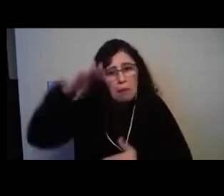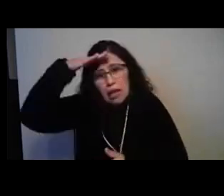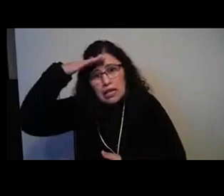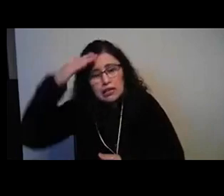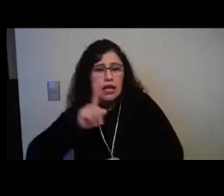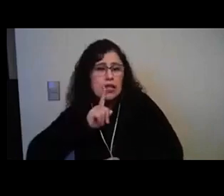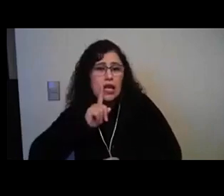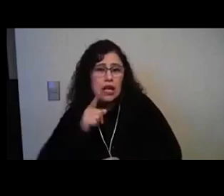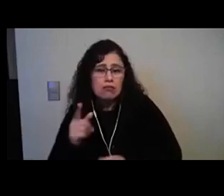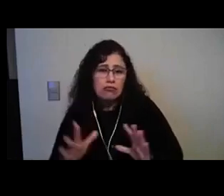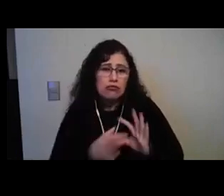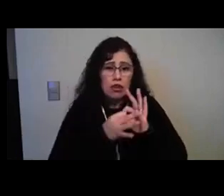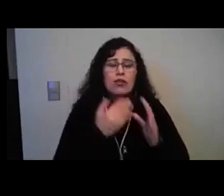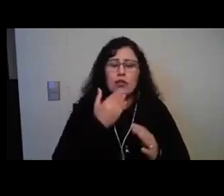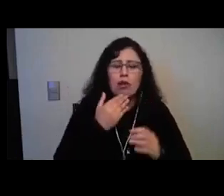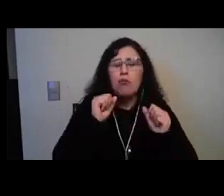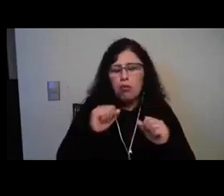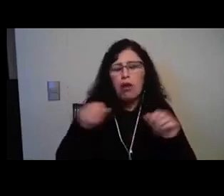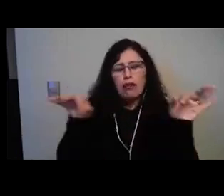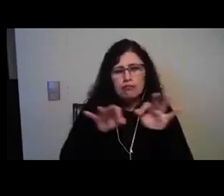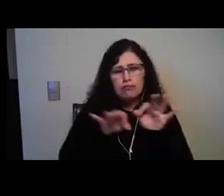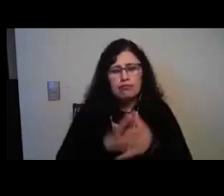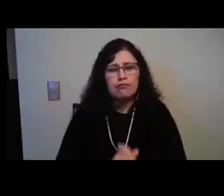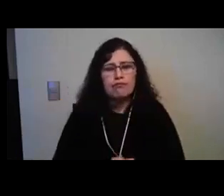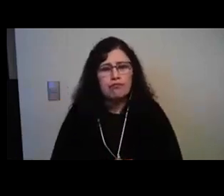tener asociado a esta actividad.